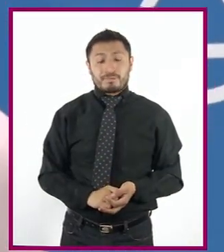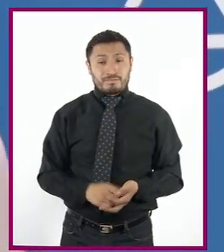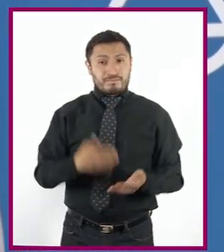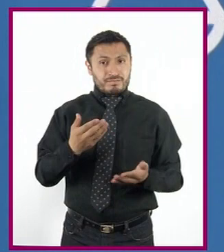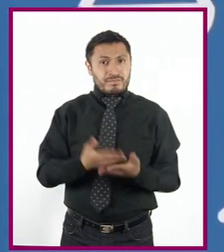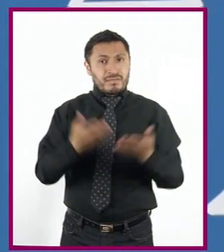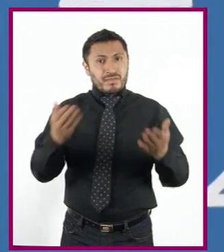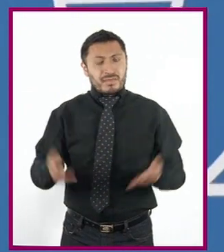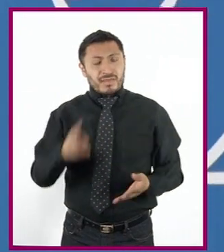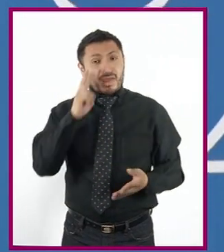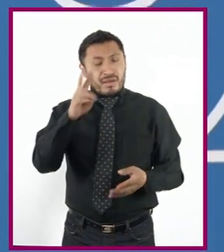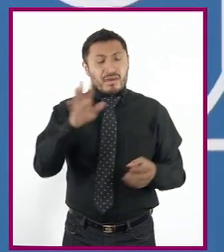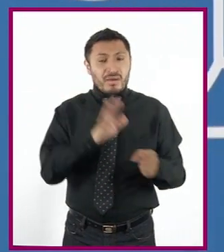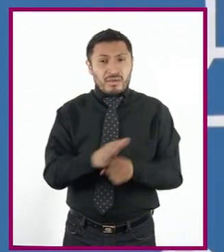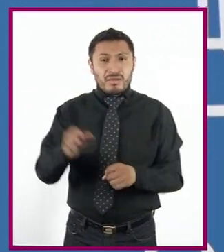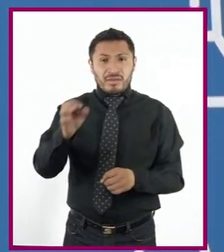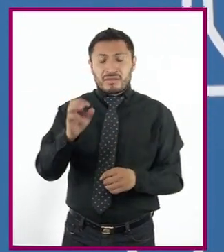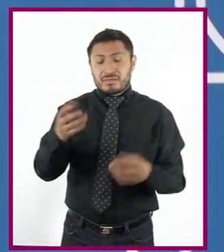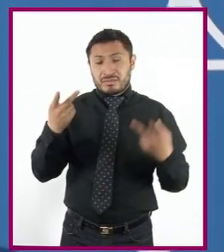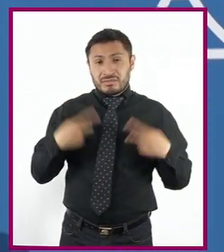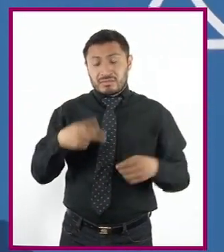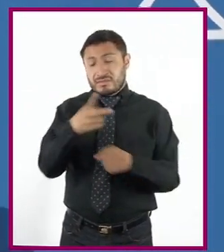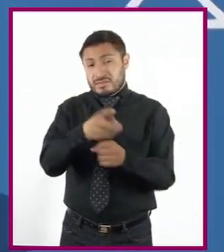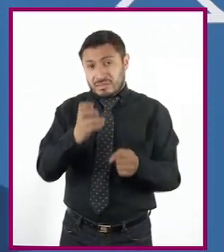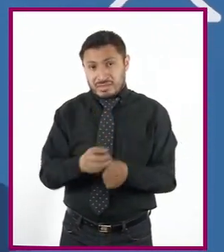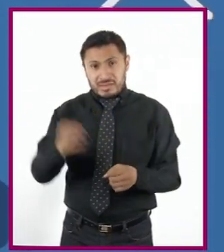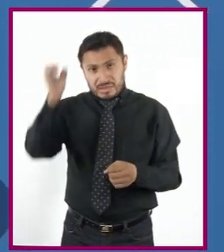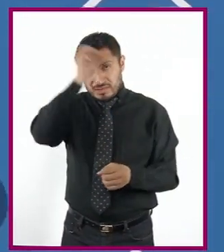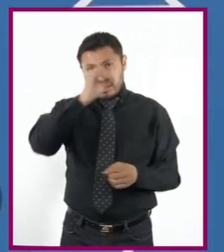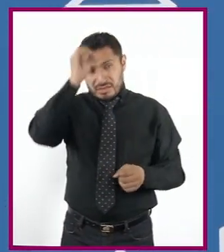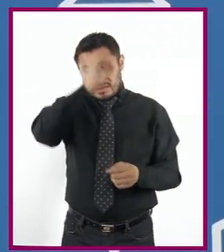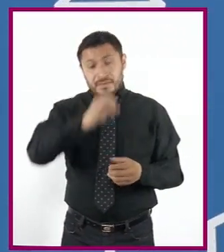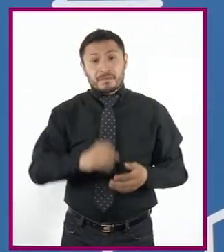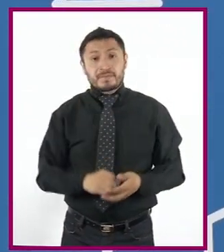Escuchemos lo que nuestros especialistas opinan al respecto.